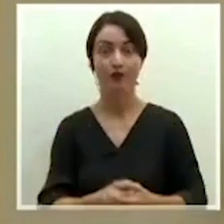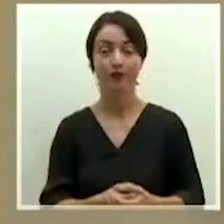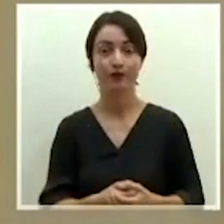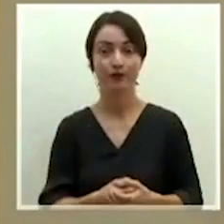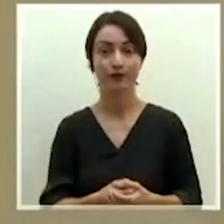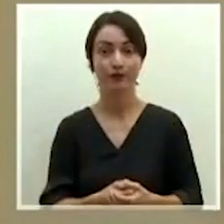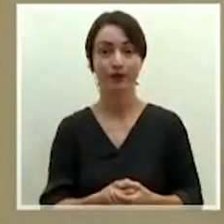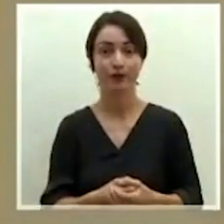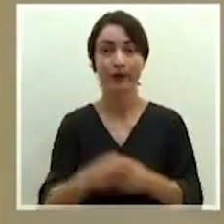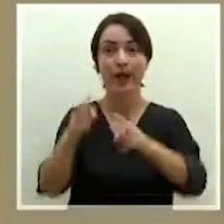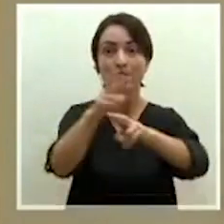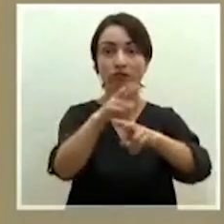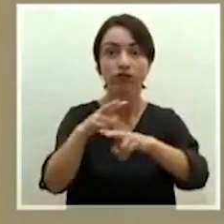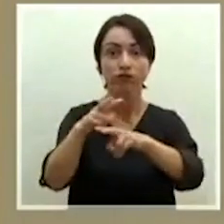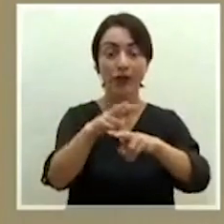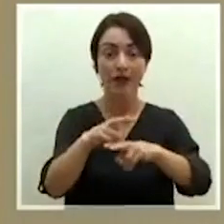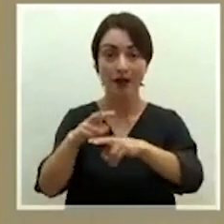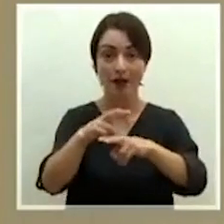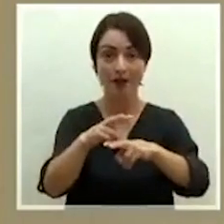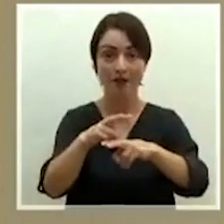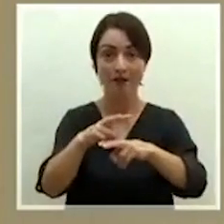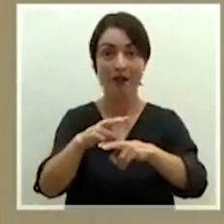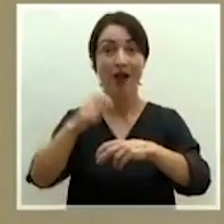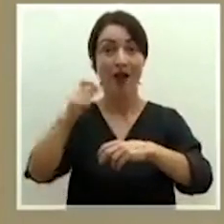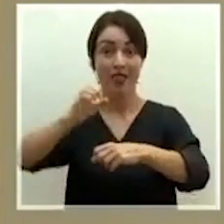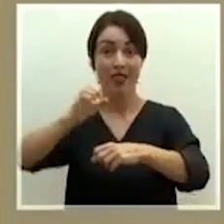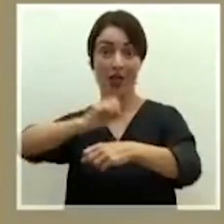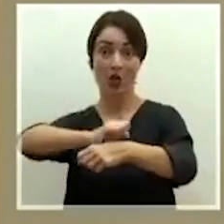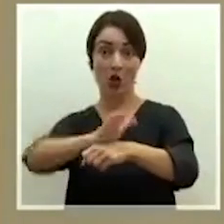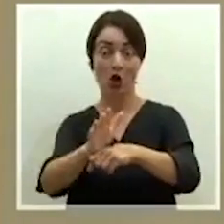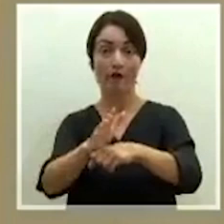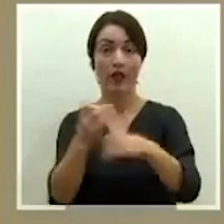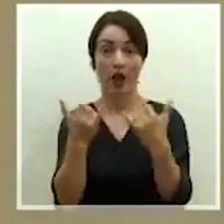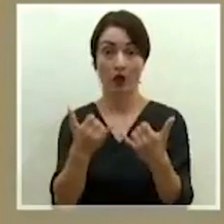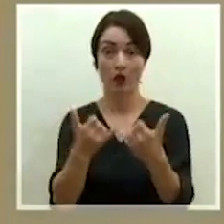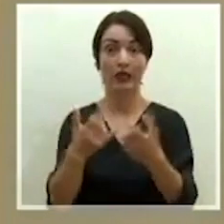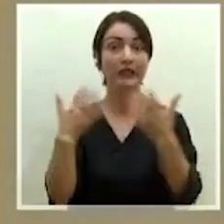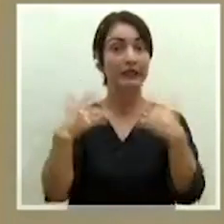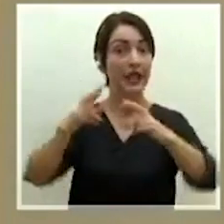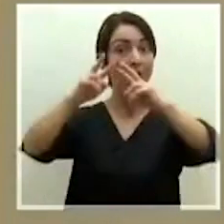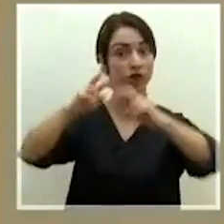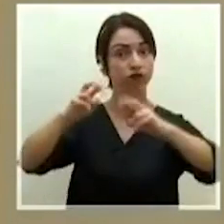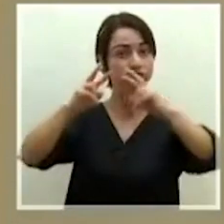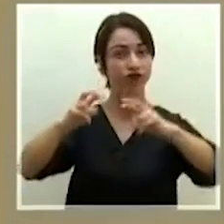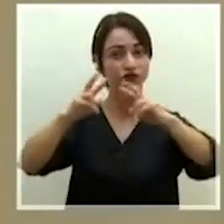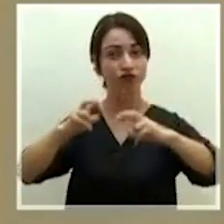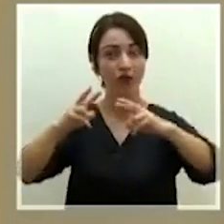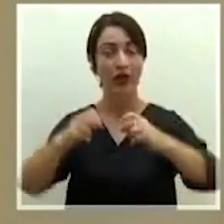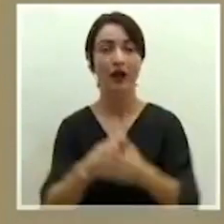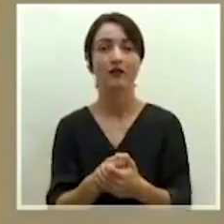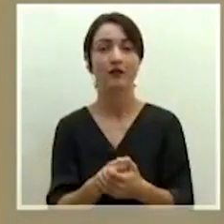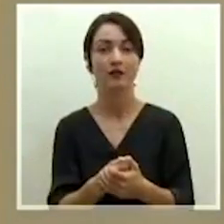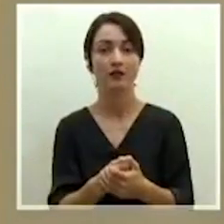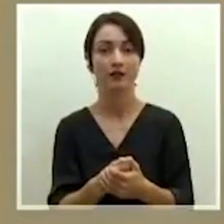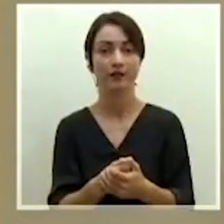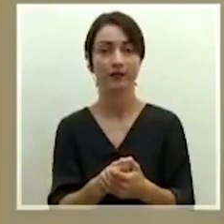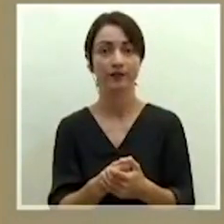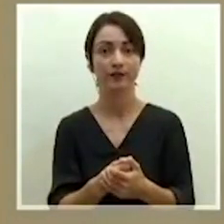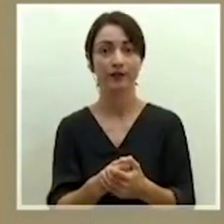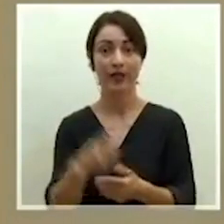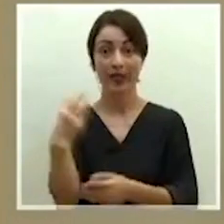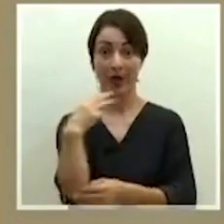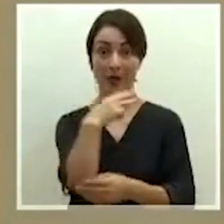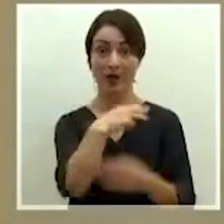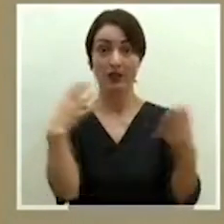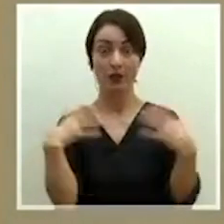la vigilancia epidemiológica que se mantiene y el análisis que se lleva a cabo por parte del Ministerio